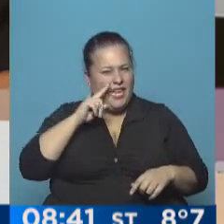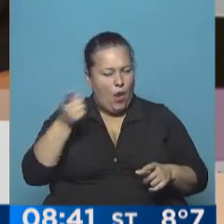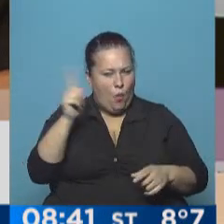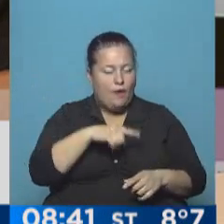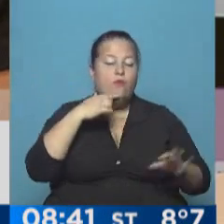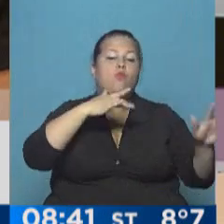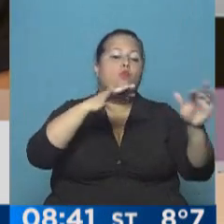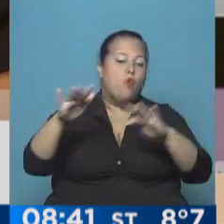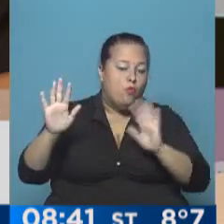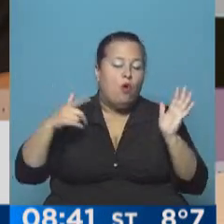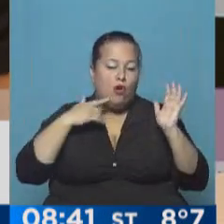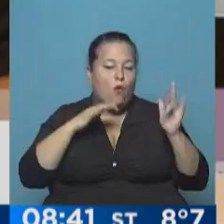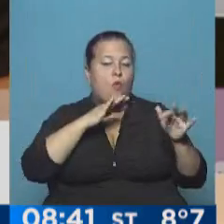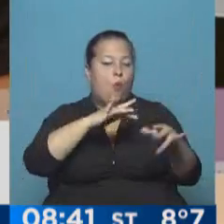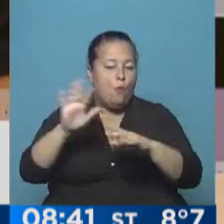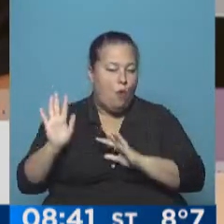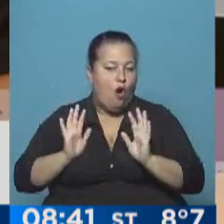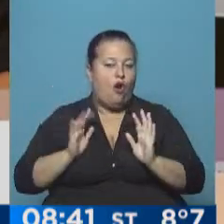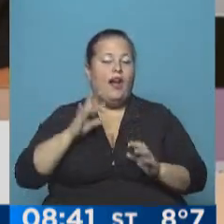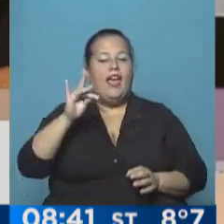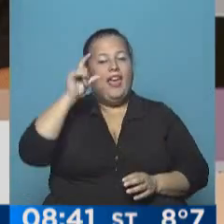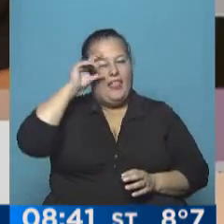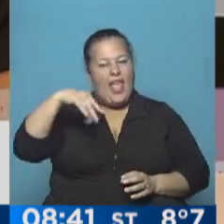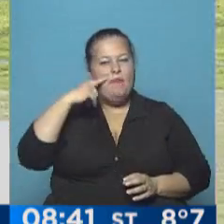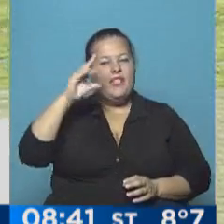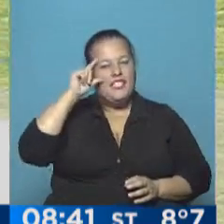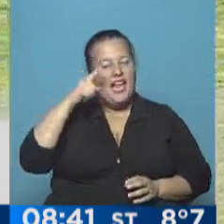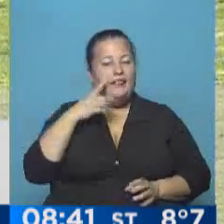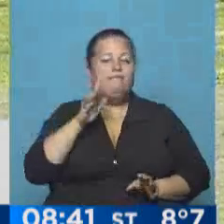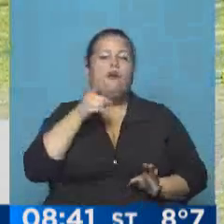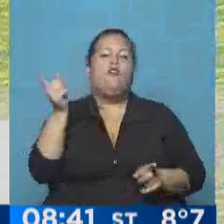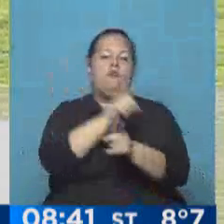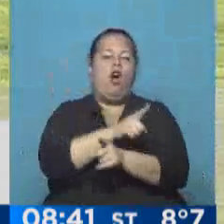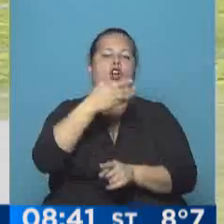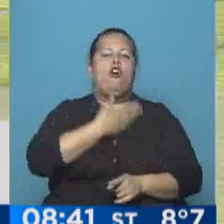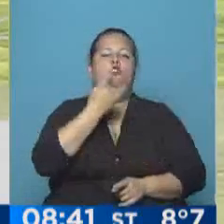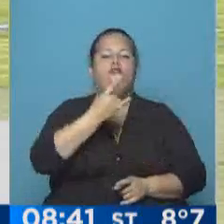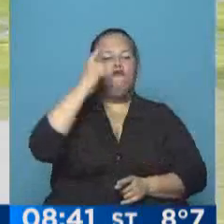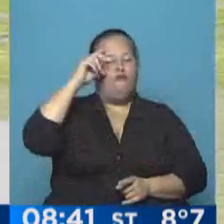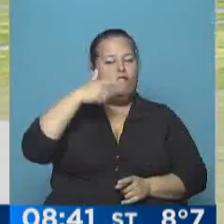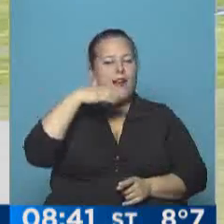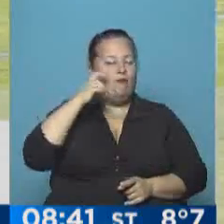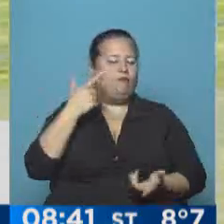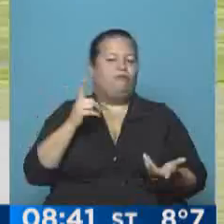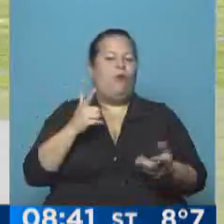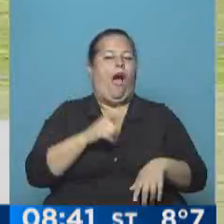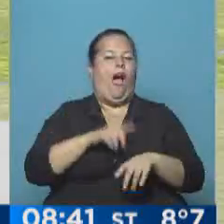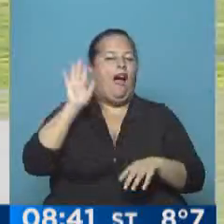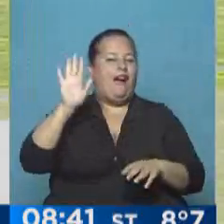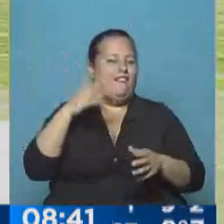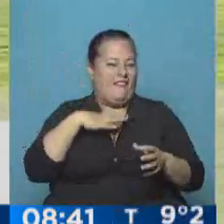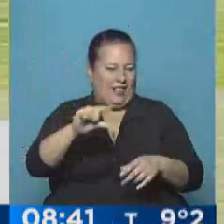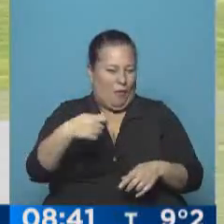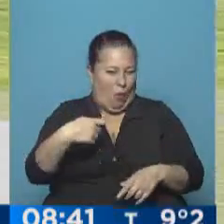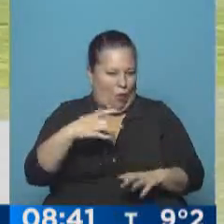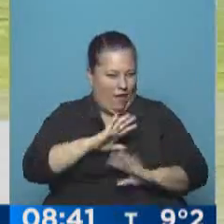Es el rumor, sí, es el rumor de Martín De Micheli que ya no... Vendría por Funes Mori en principio. Exactamente, ¿no? Que no le queda tanto tiempo de carrera,